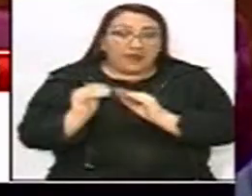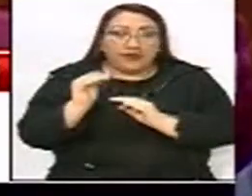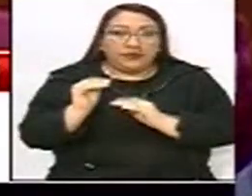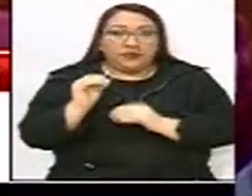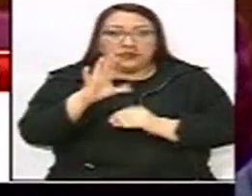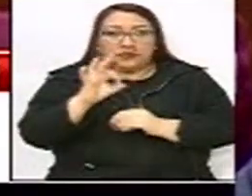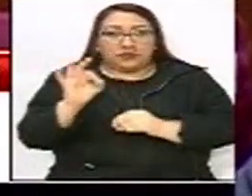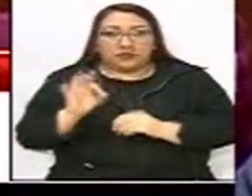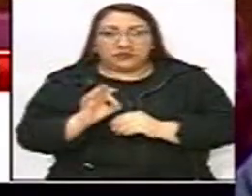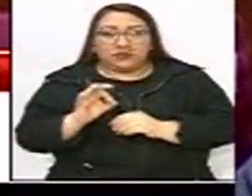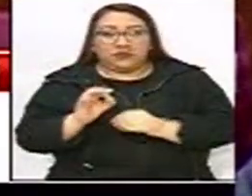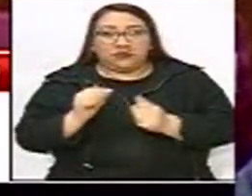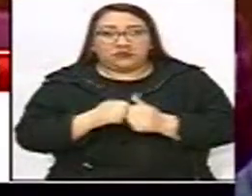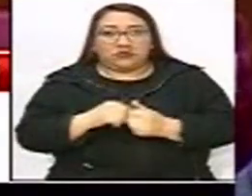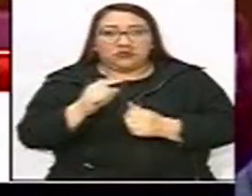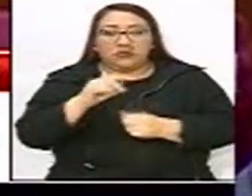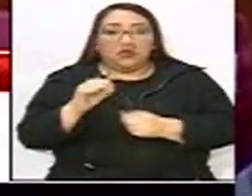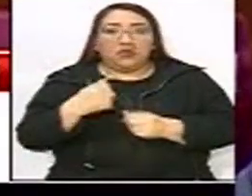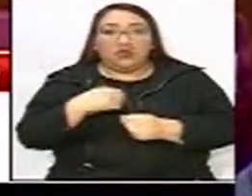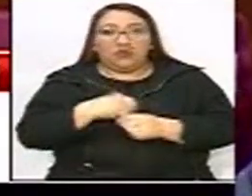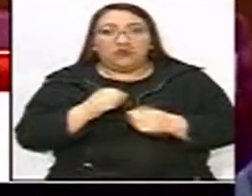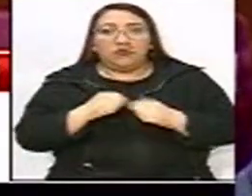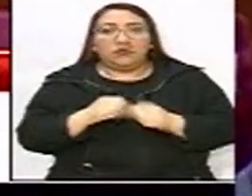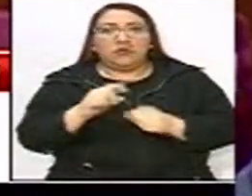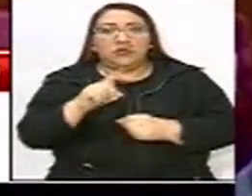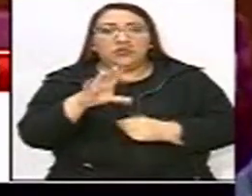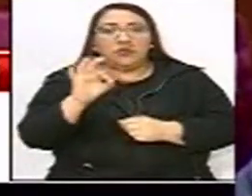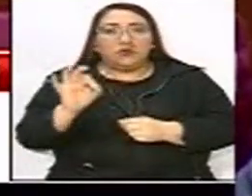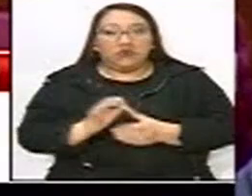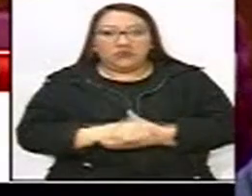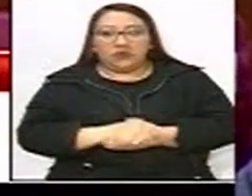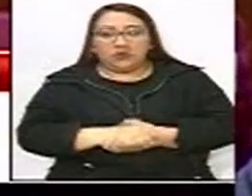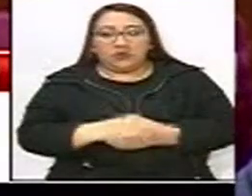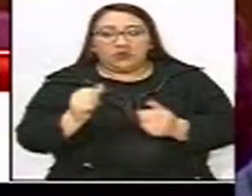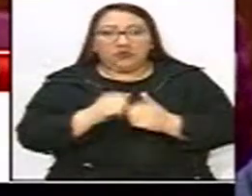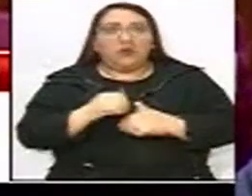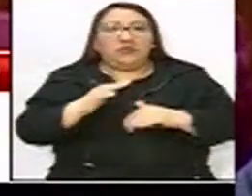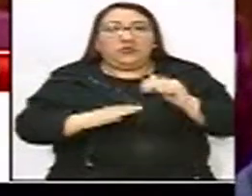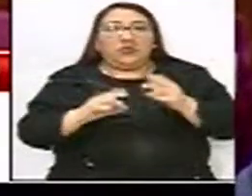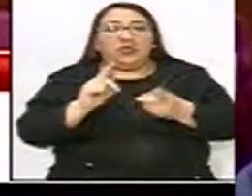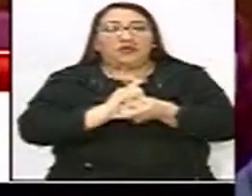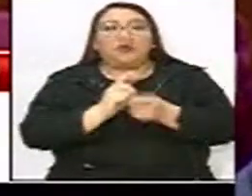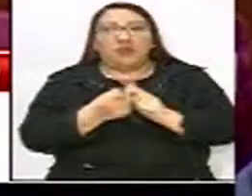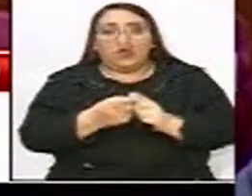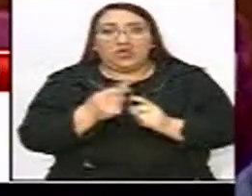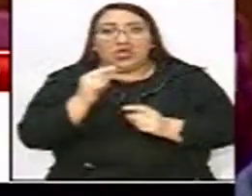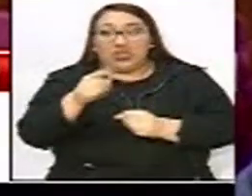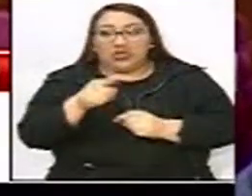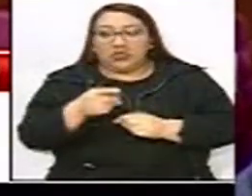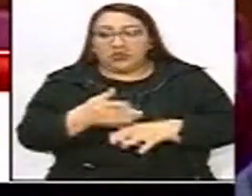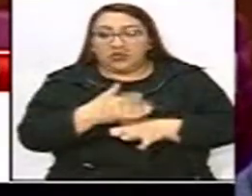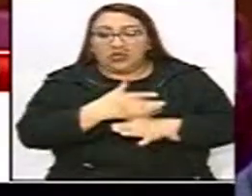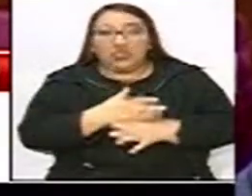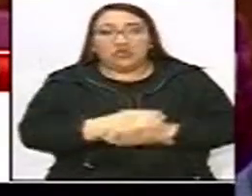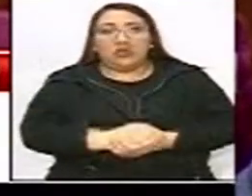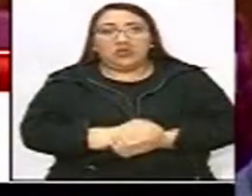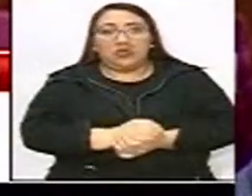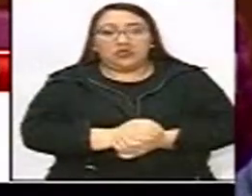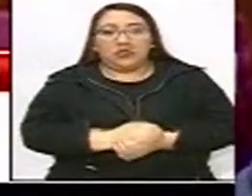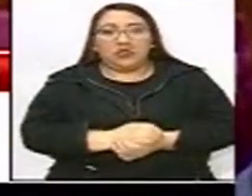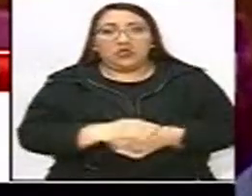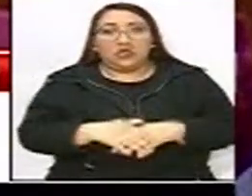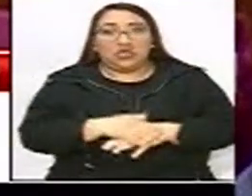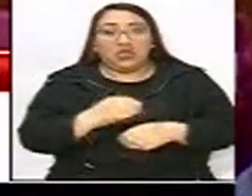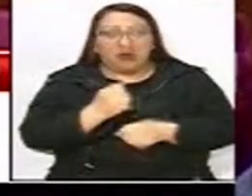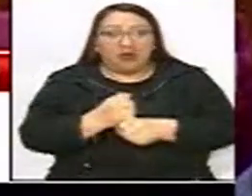hace 50% por índice de precios al consumidor y 50% por variación en el tipo de cambio. Esa fue una fórmula que en las